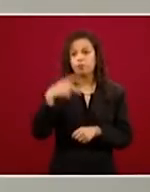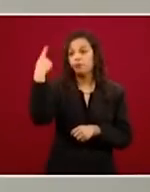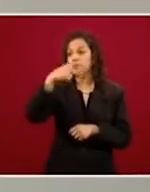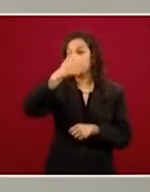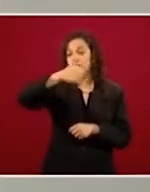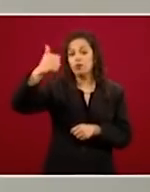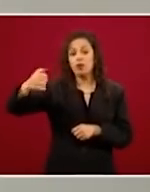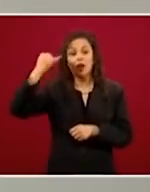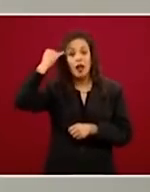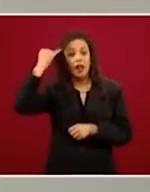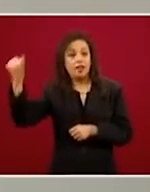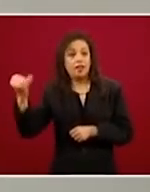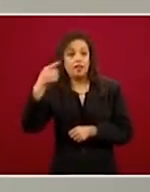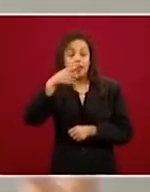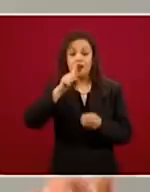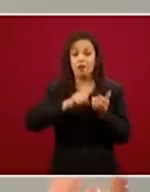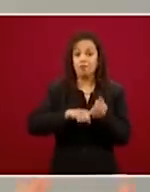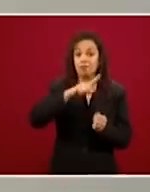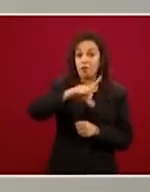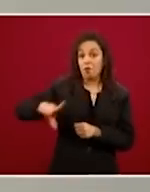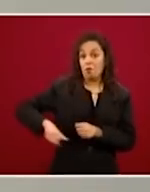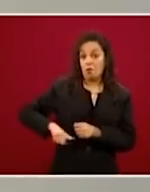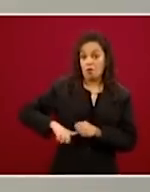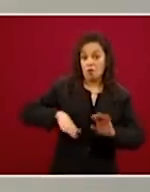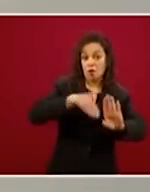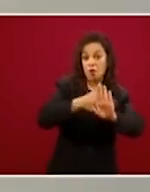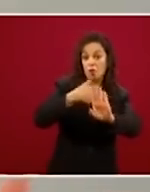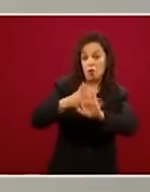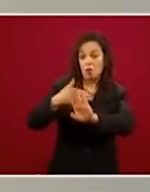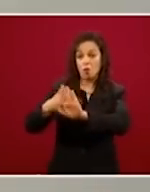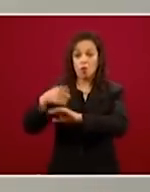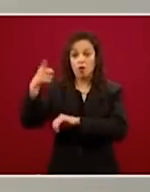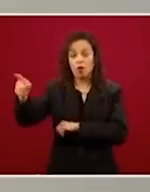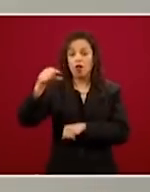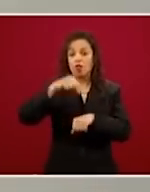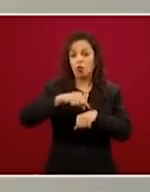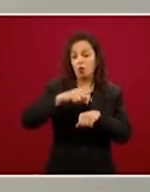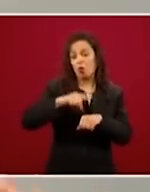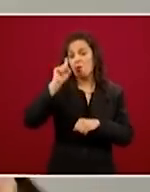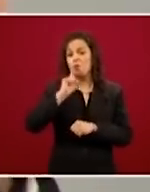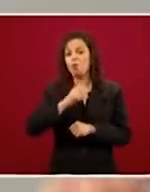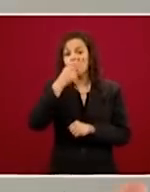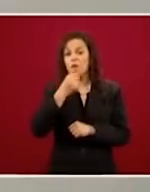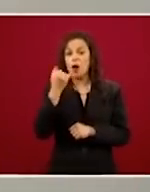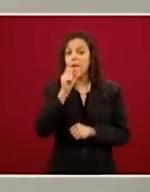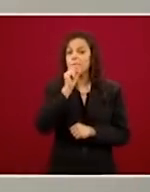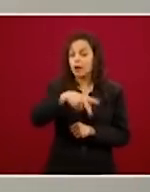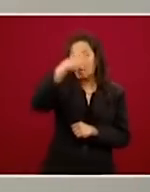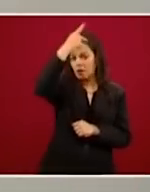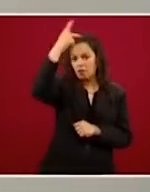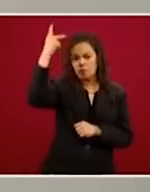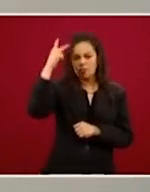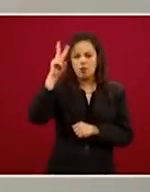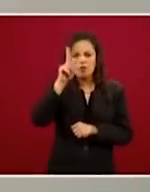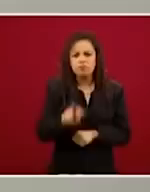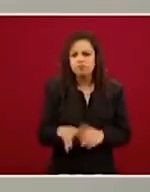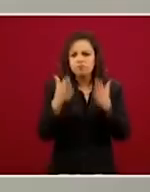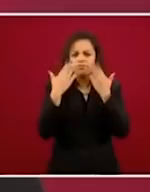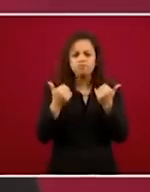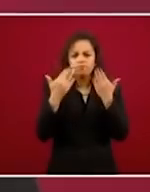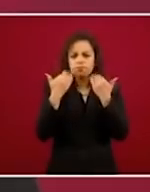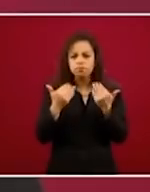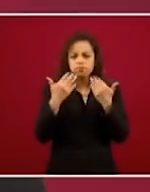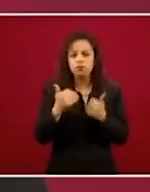que el gobierno está en contra de los médicos y las médicas y las enfermeras y todos los demás miembros del personal de salud